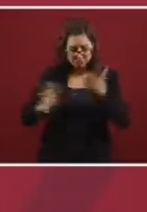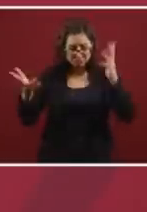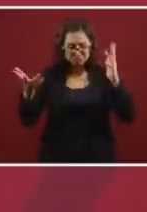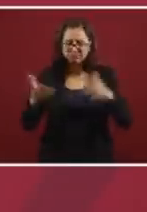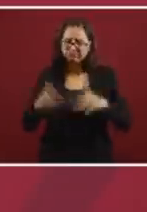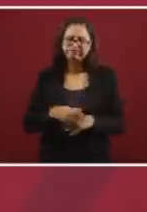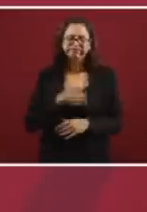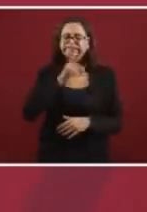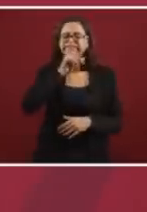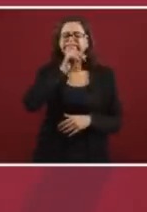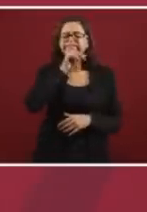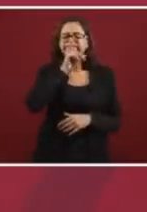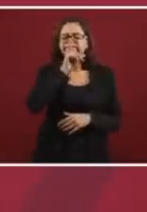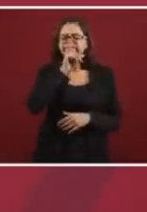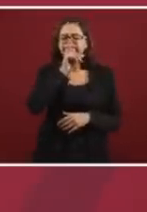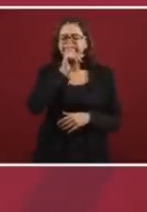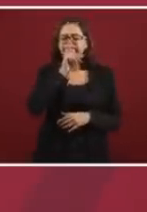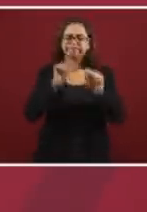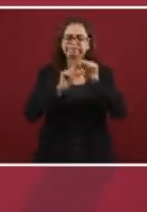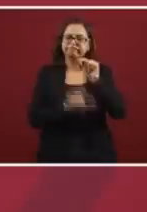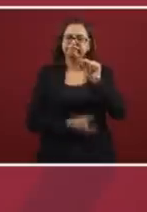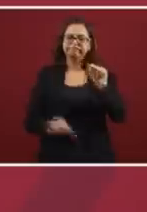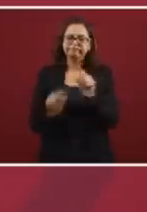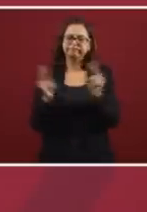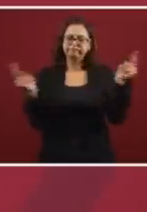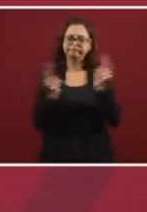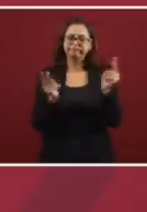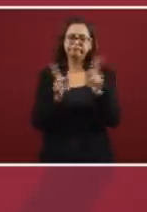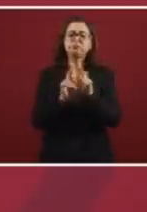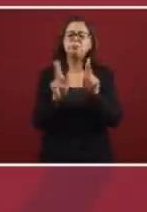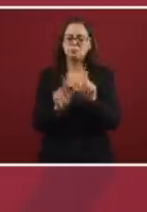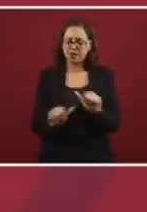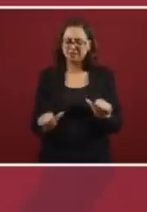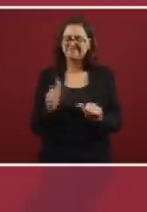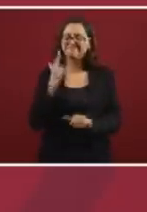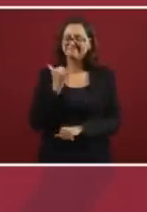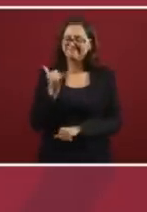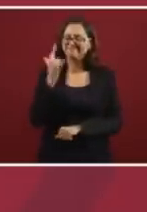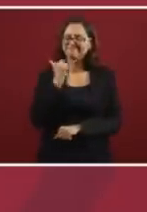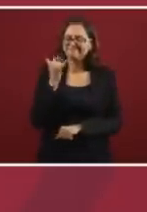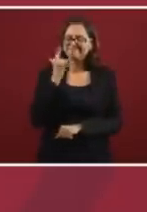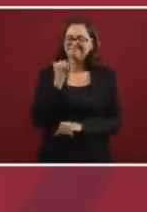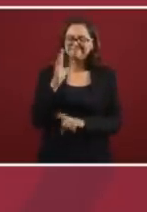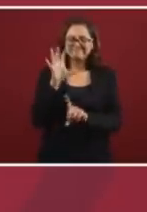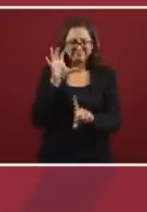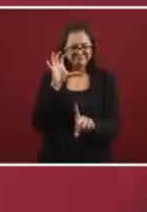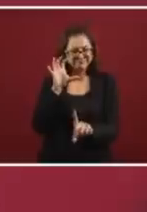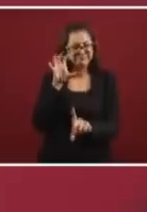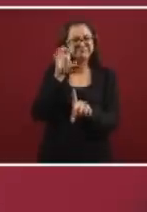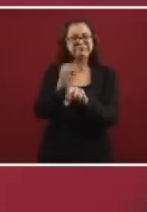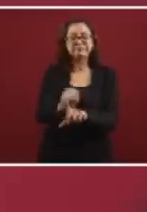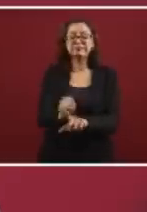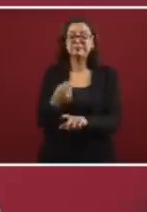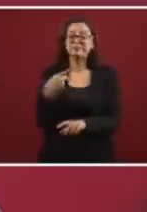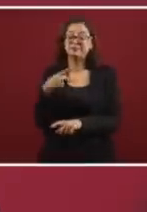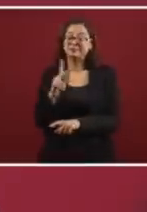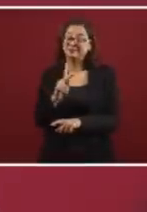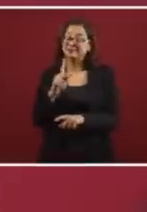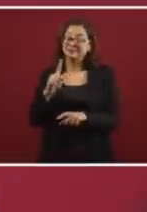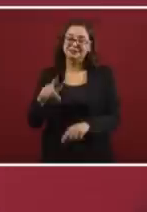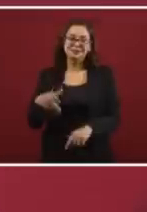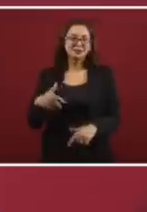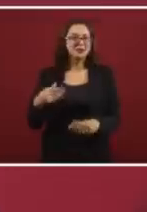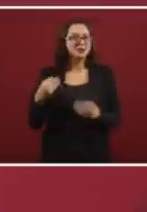la paz para el país lo vamos a lograr más que son inercias